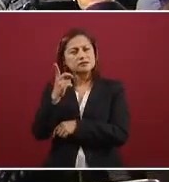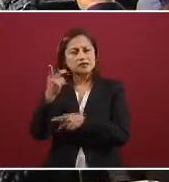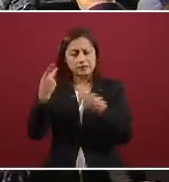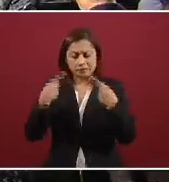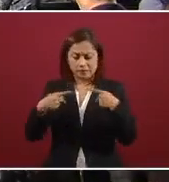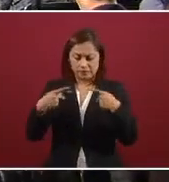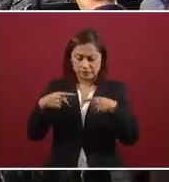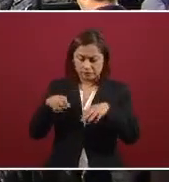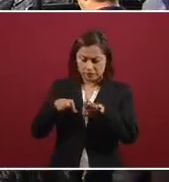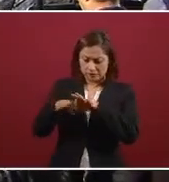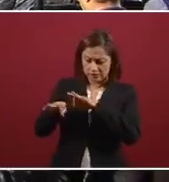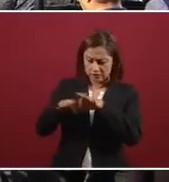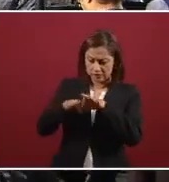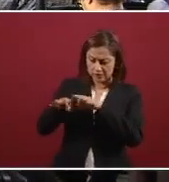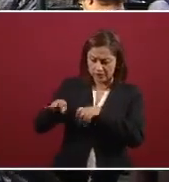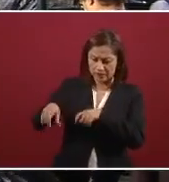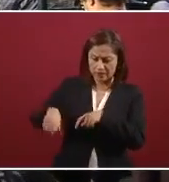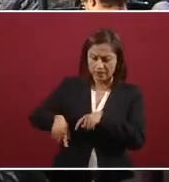abusar de las rentas